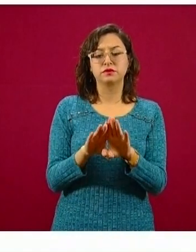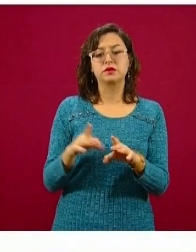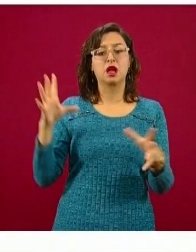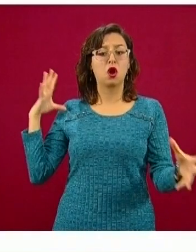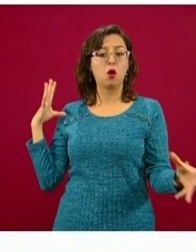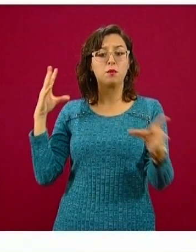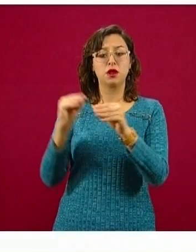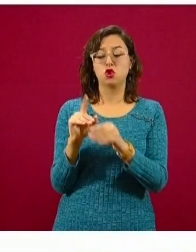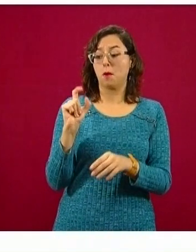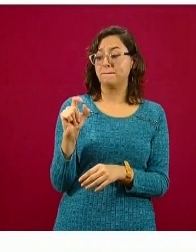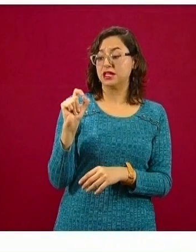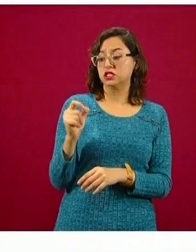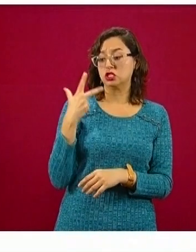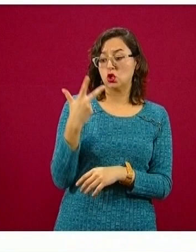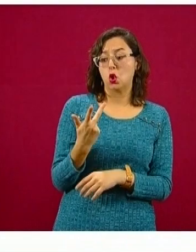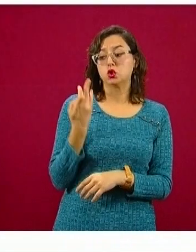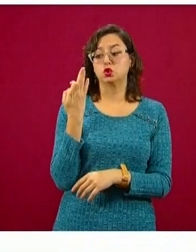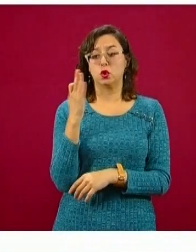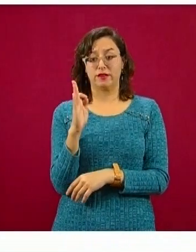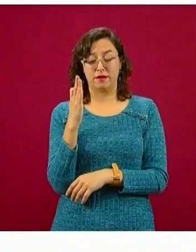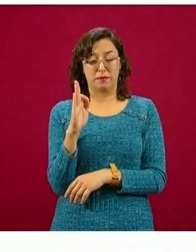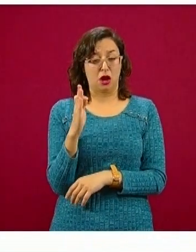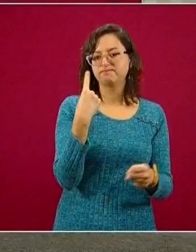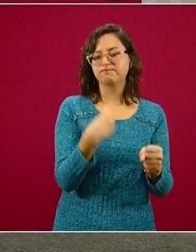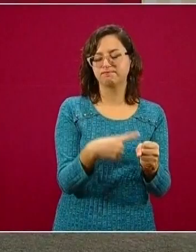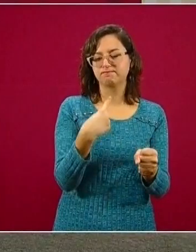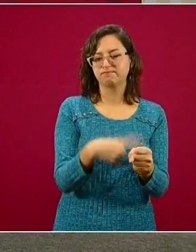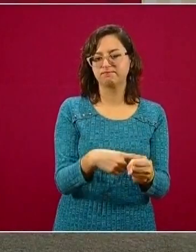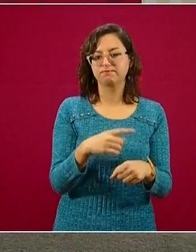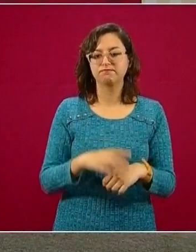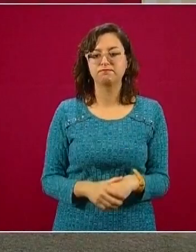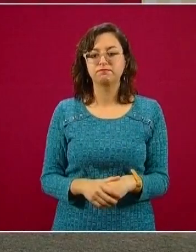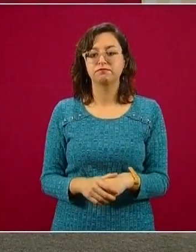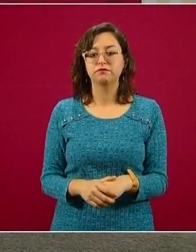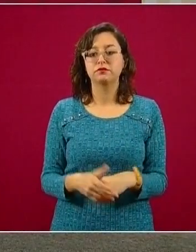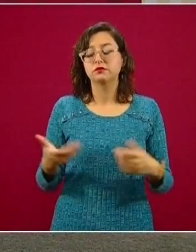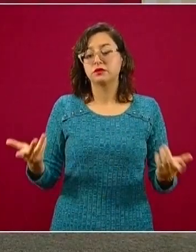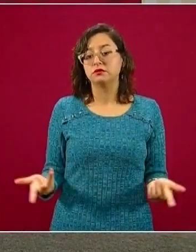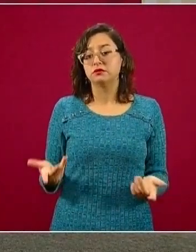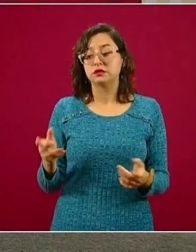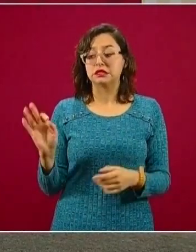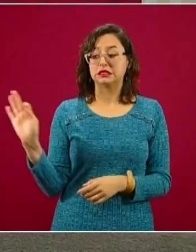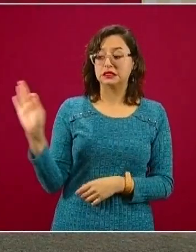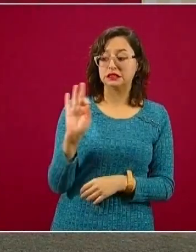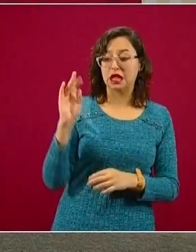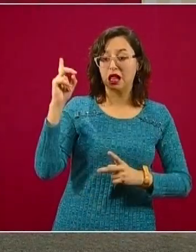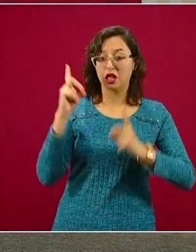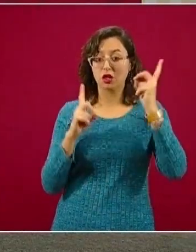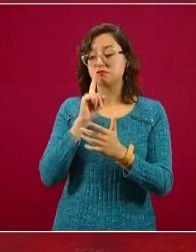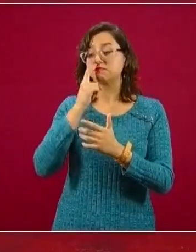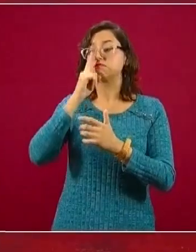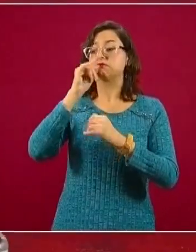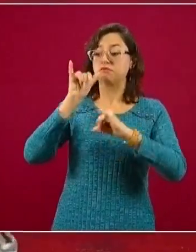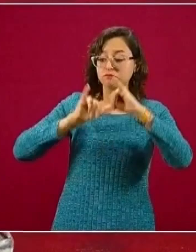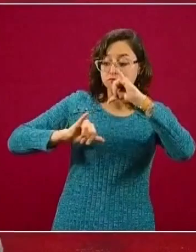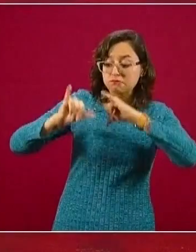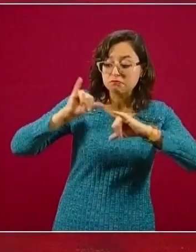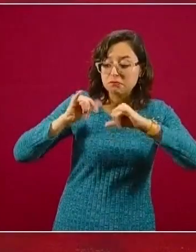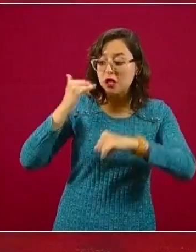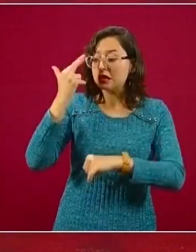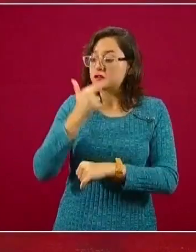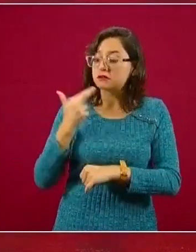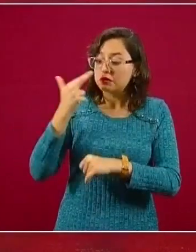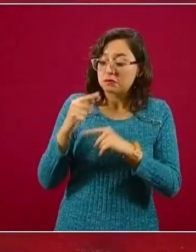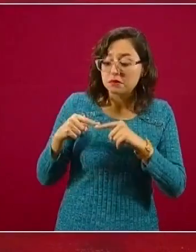hospitalarias tendrán que permitir la continuidad de operaciones para atender los otros problemas de salud indicó que se han rescatado